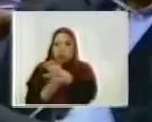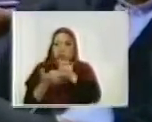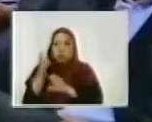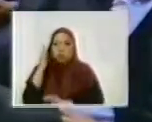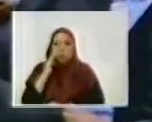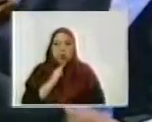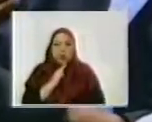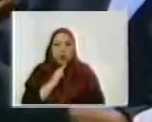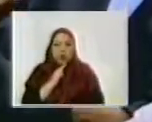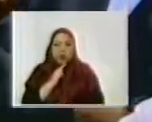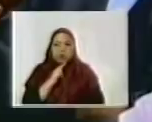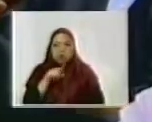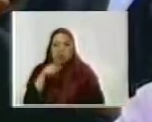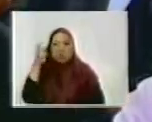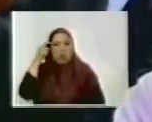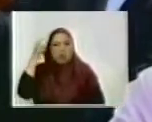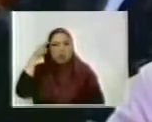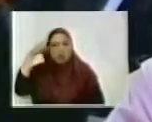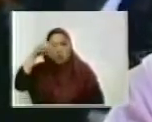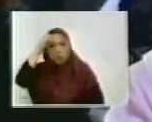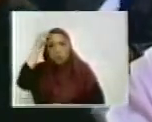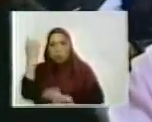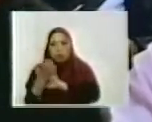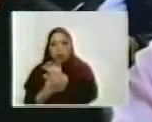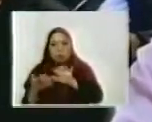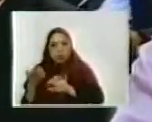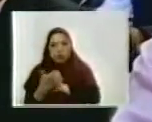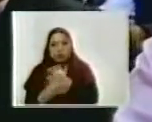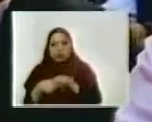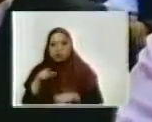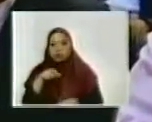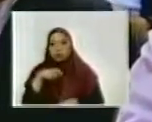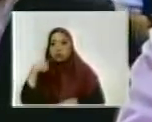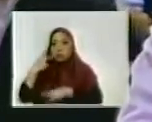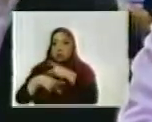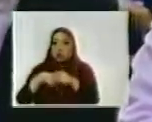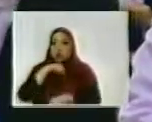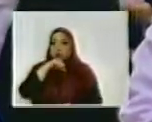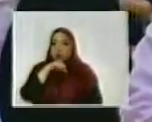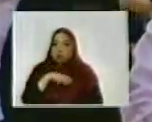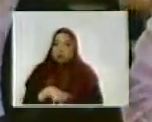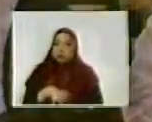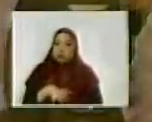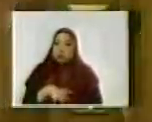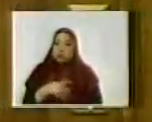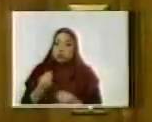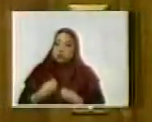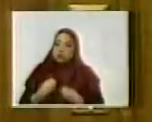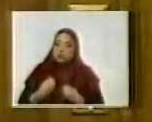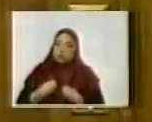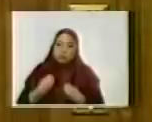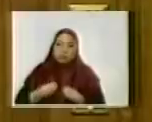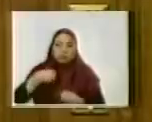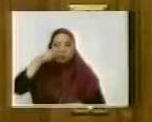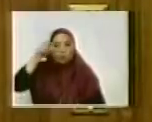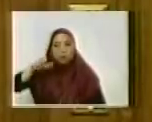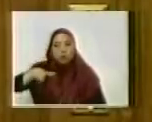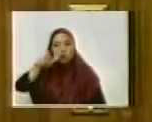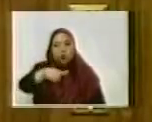bolivariana y el periodo histórico que vivimos como pueblo, un periodo que